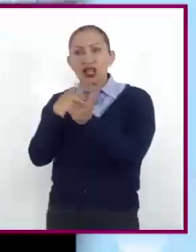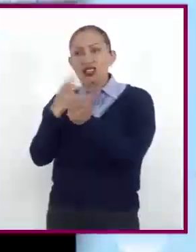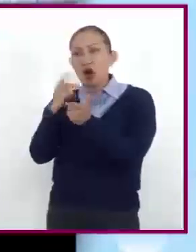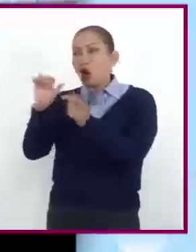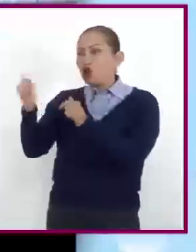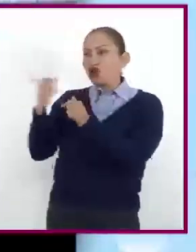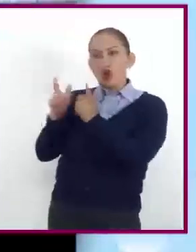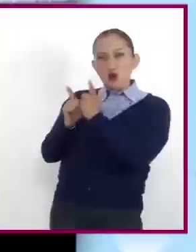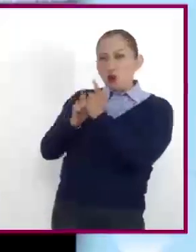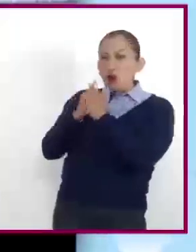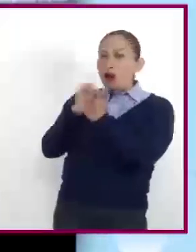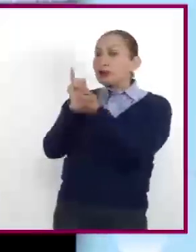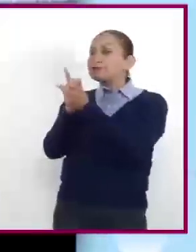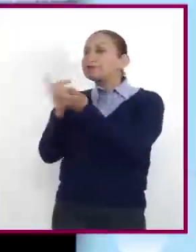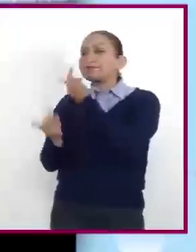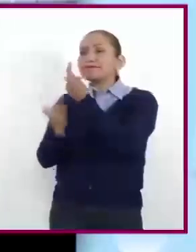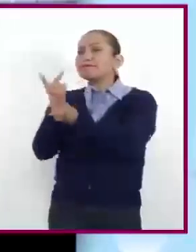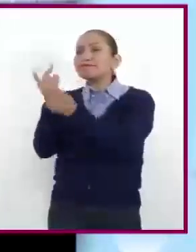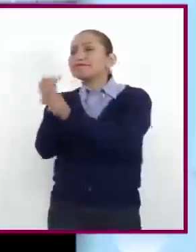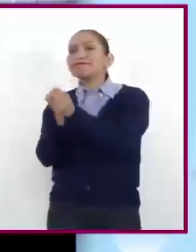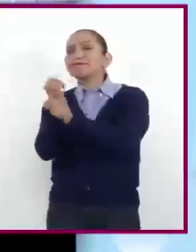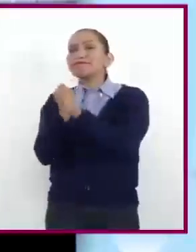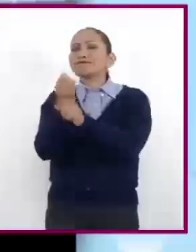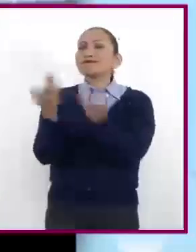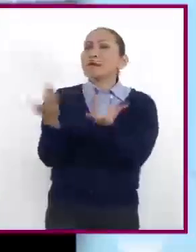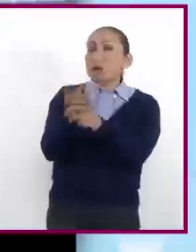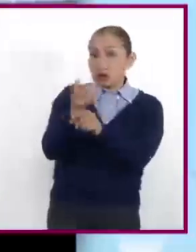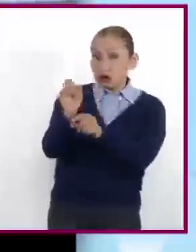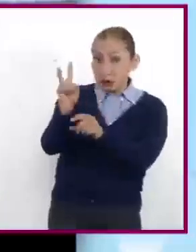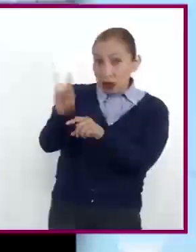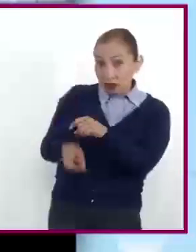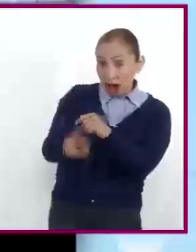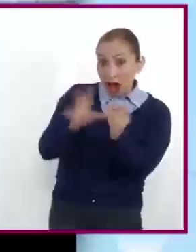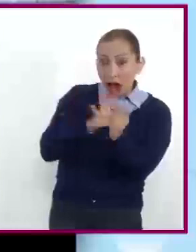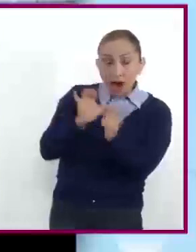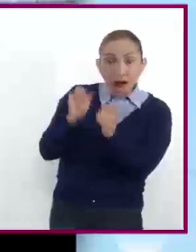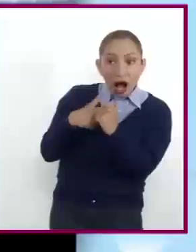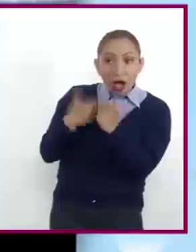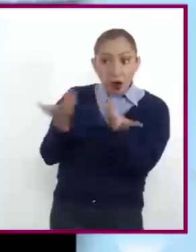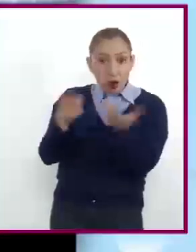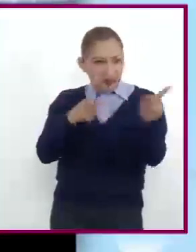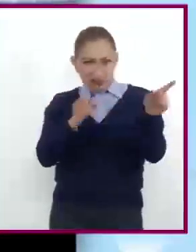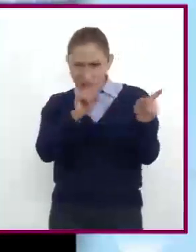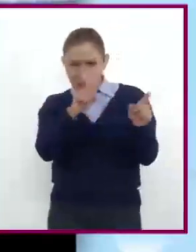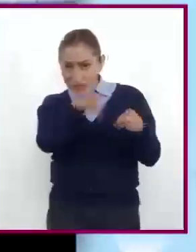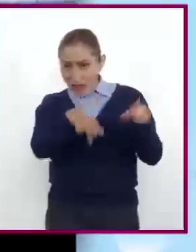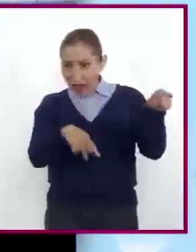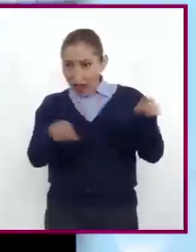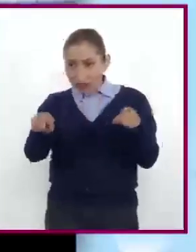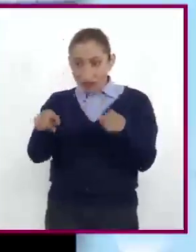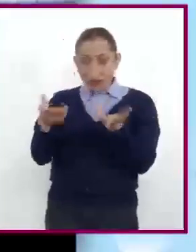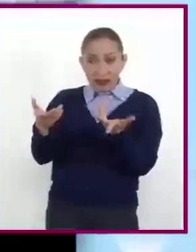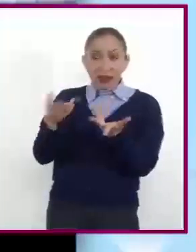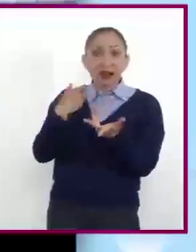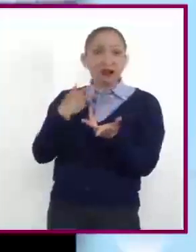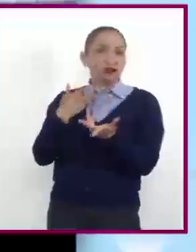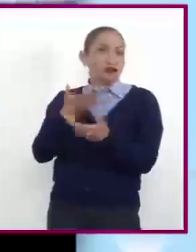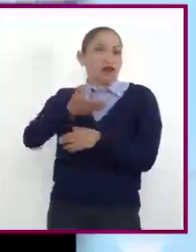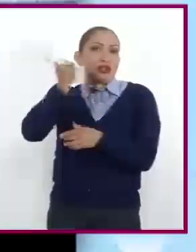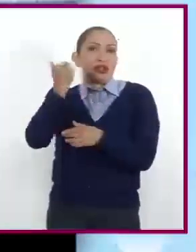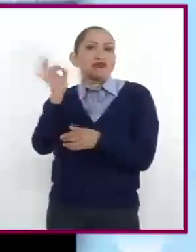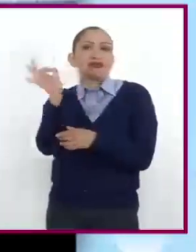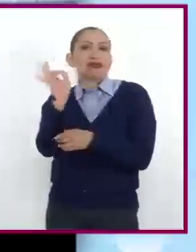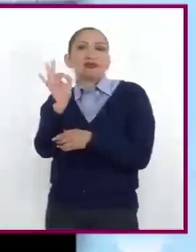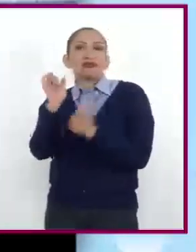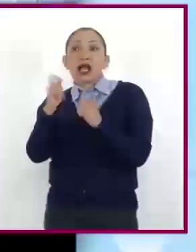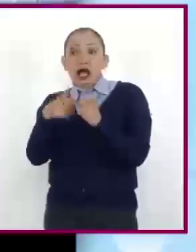de oposición y tratar de averiguar si hay algo que sustente además de la política. No sé, a